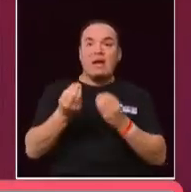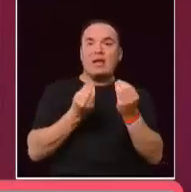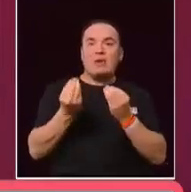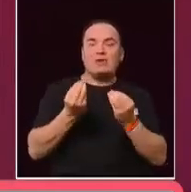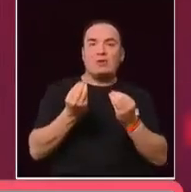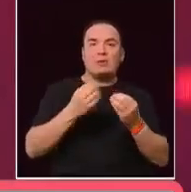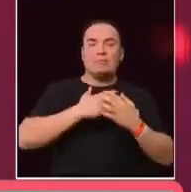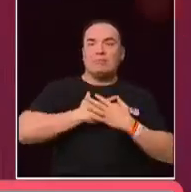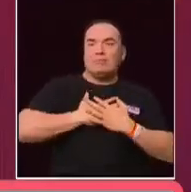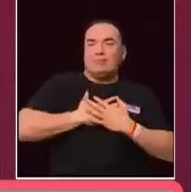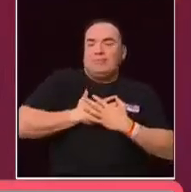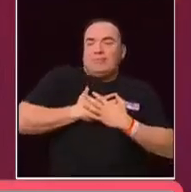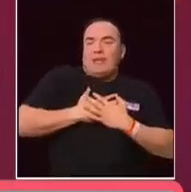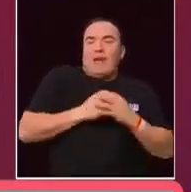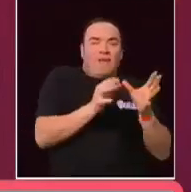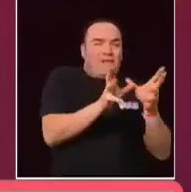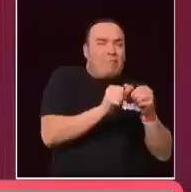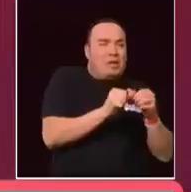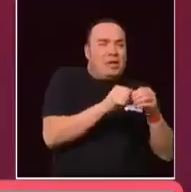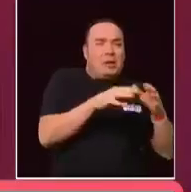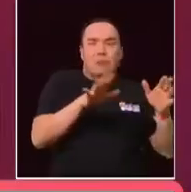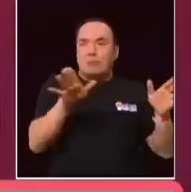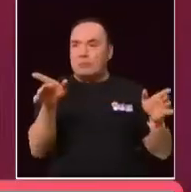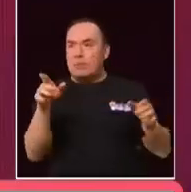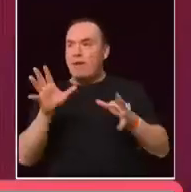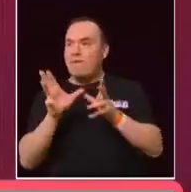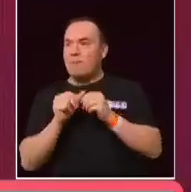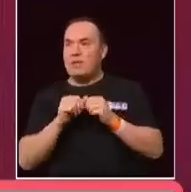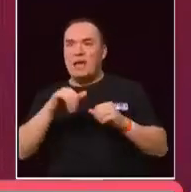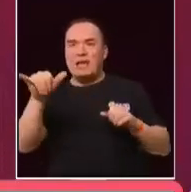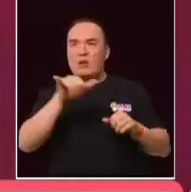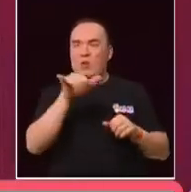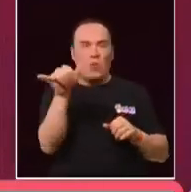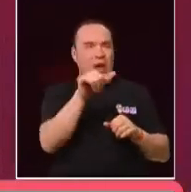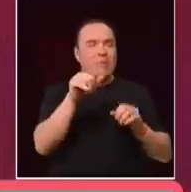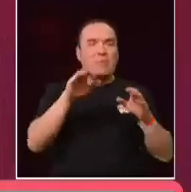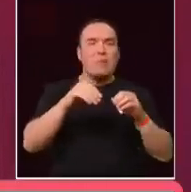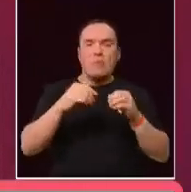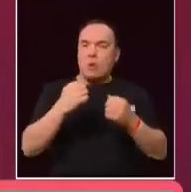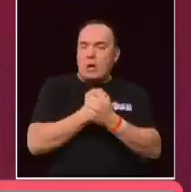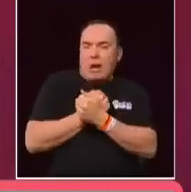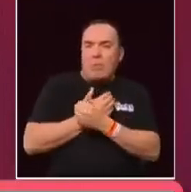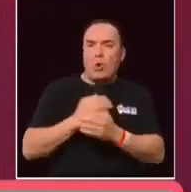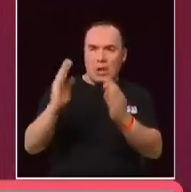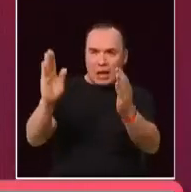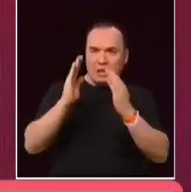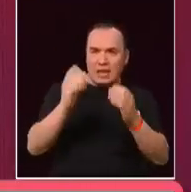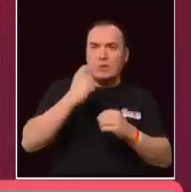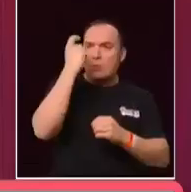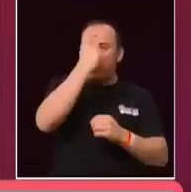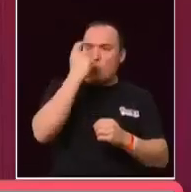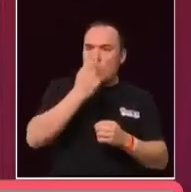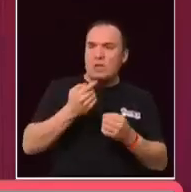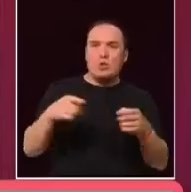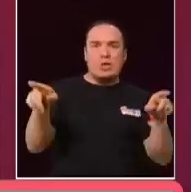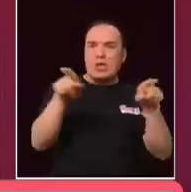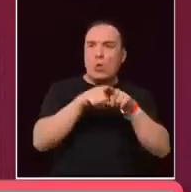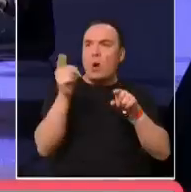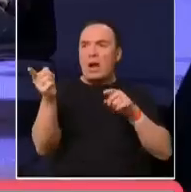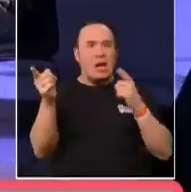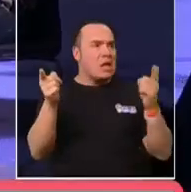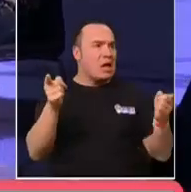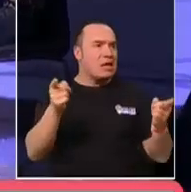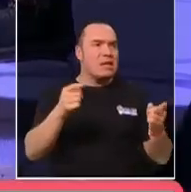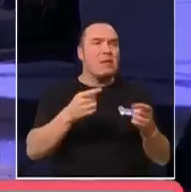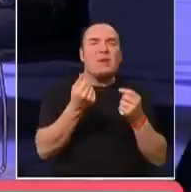mismo. Era el mismo amor, la misma preocupación, era totalmente igual. Era como que la familia se expandió.